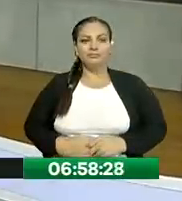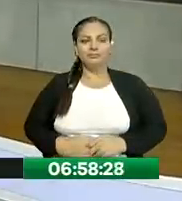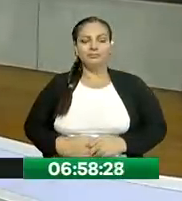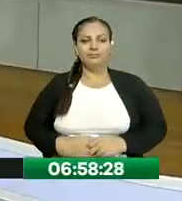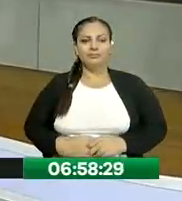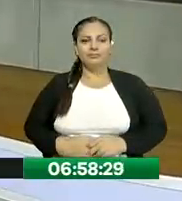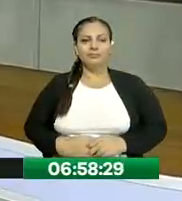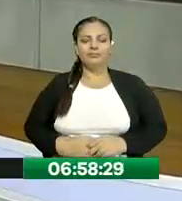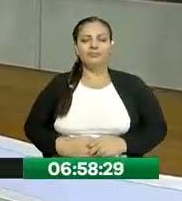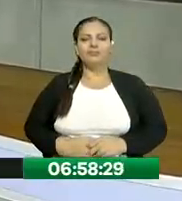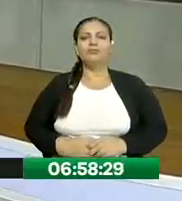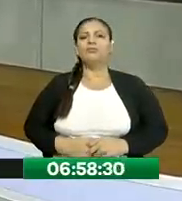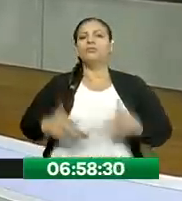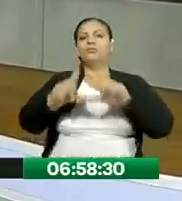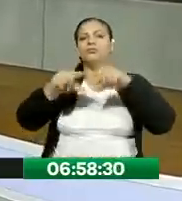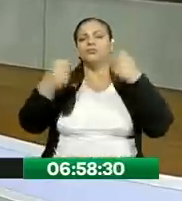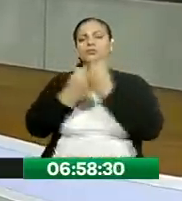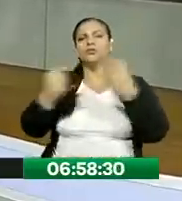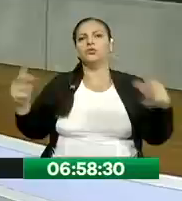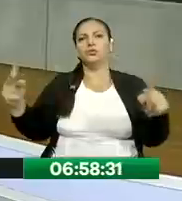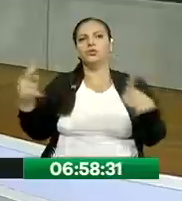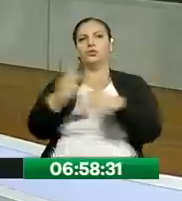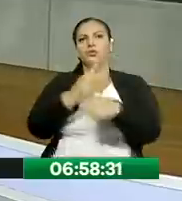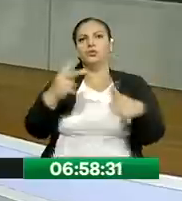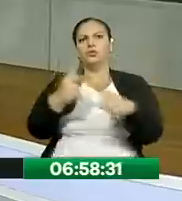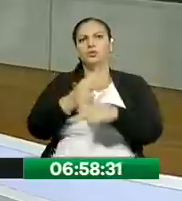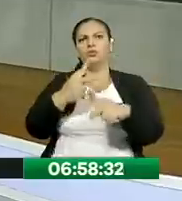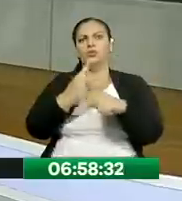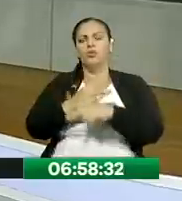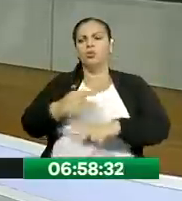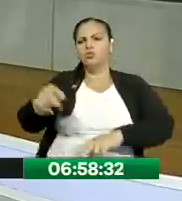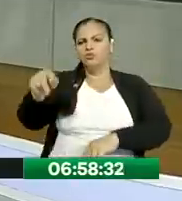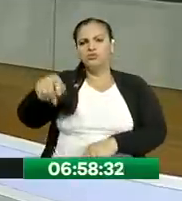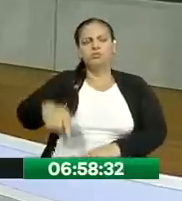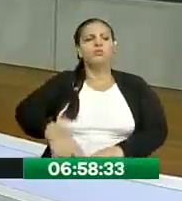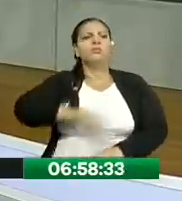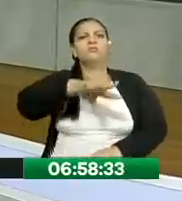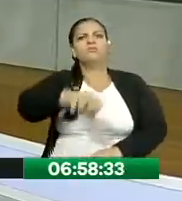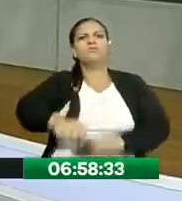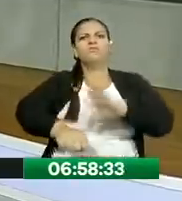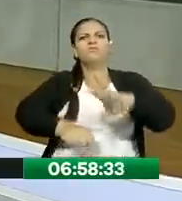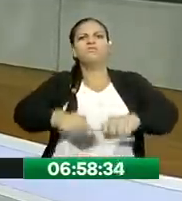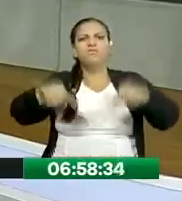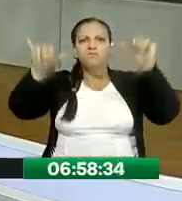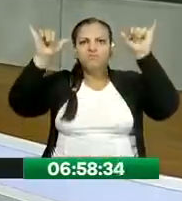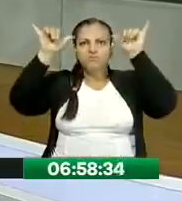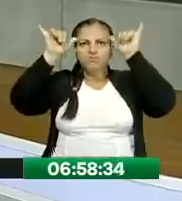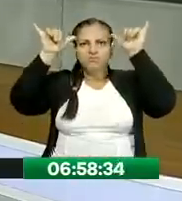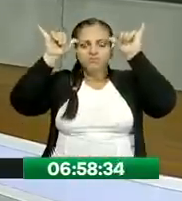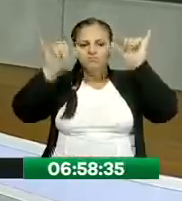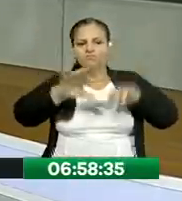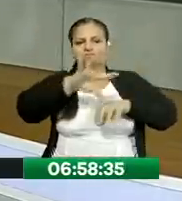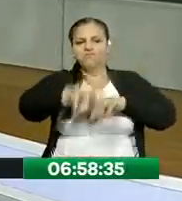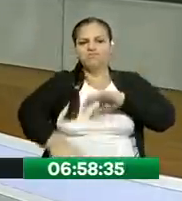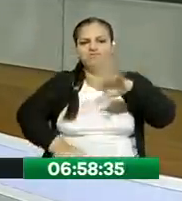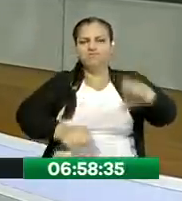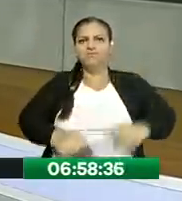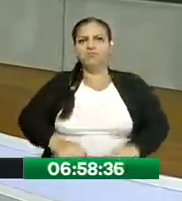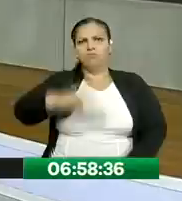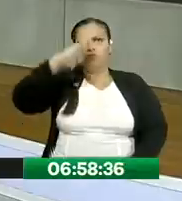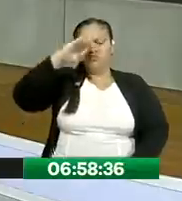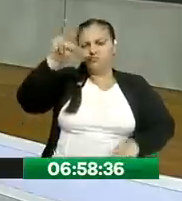que desarticulan una presunta banda, esta dedicada al robo de ganado en